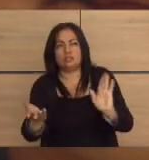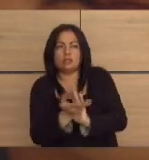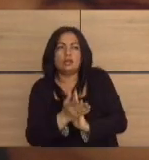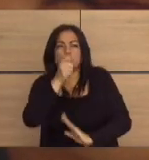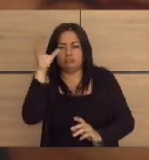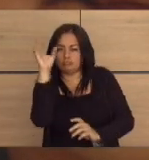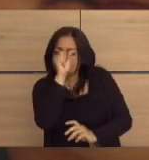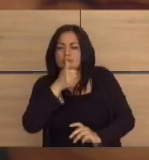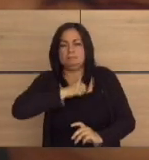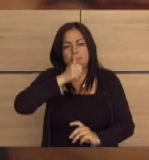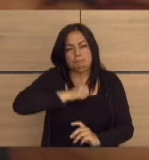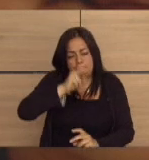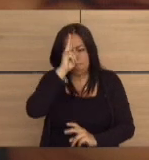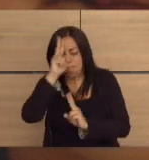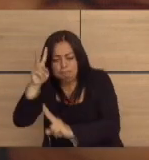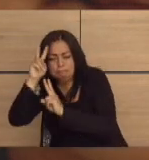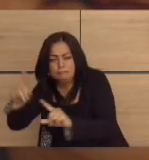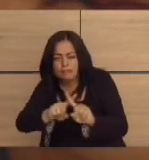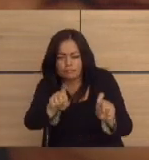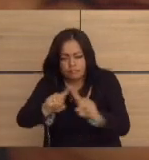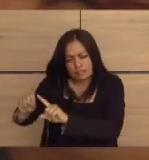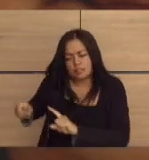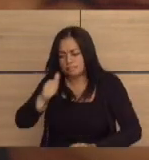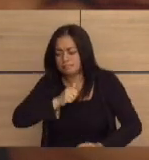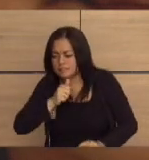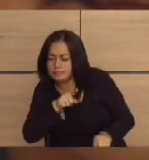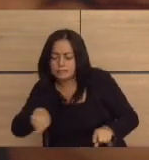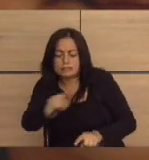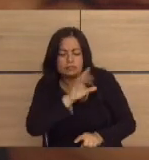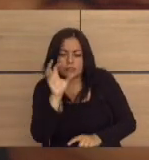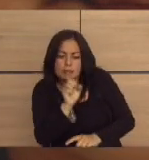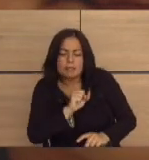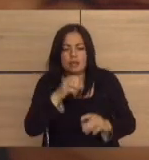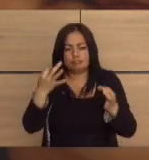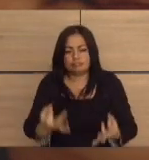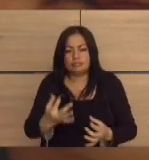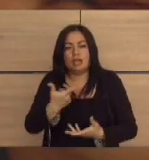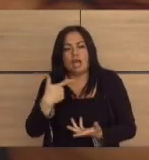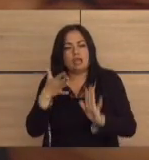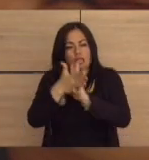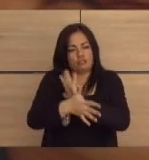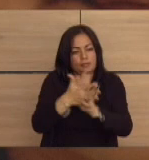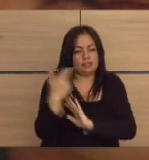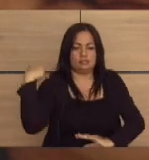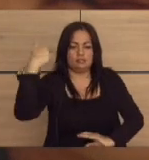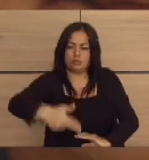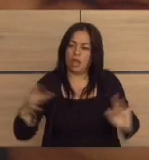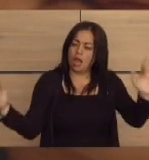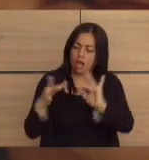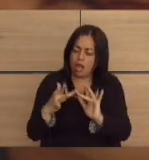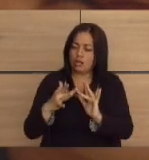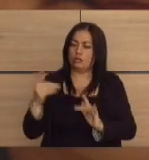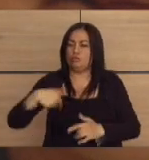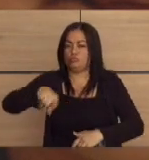toleren las diferencias y la realidad que se ha venido gestando en nuestro devenir histórico como nación y dentro del contexto del